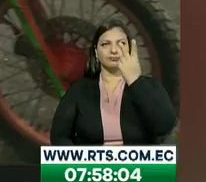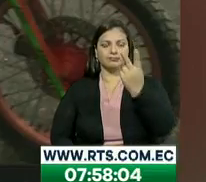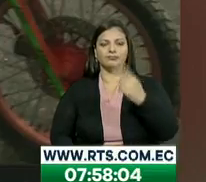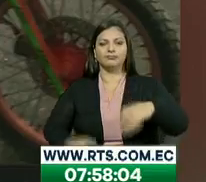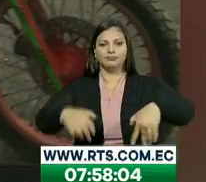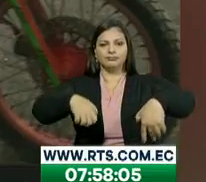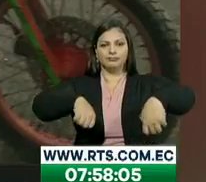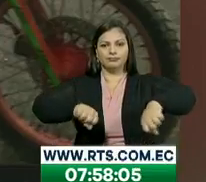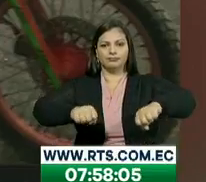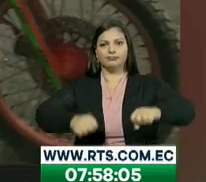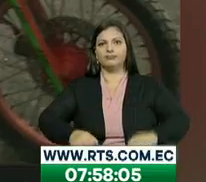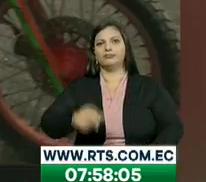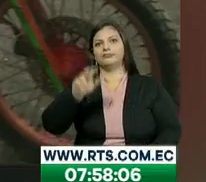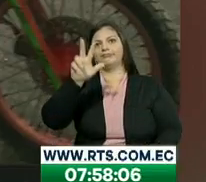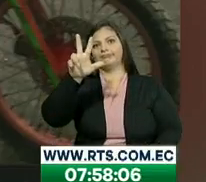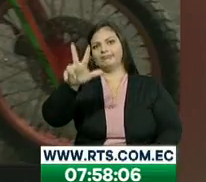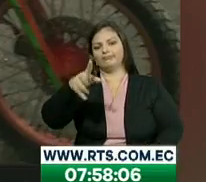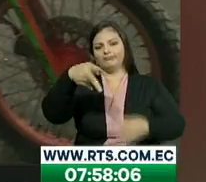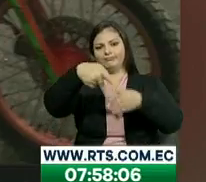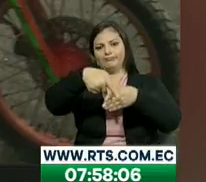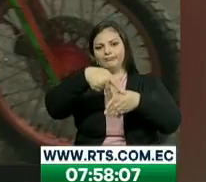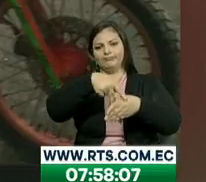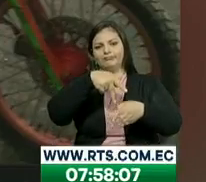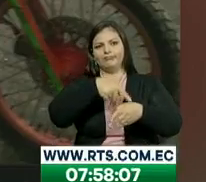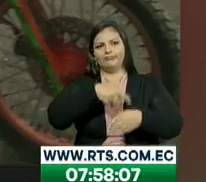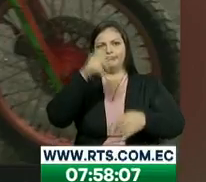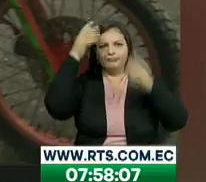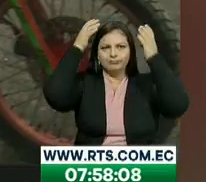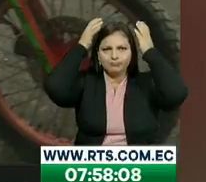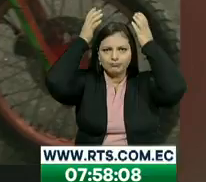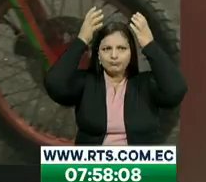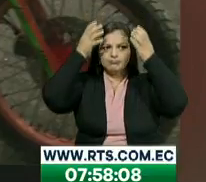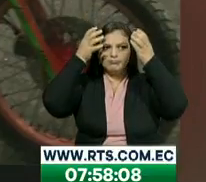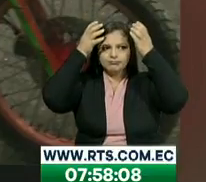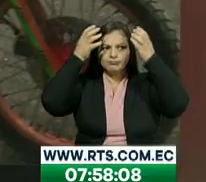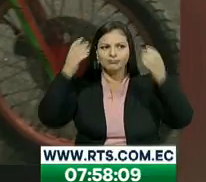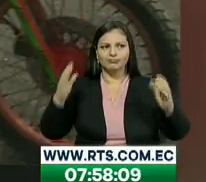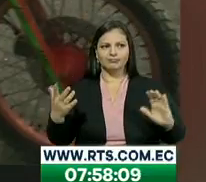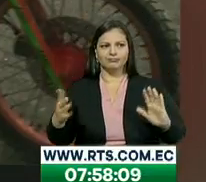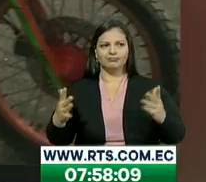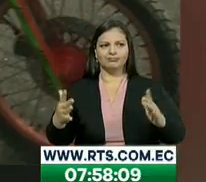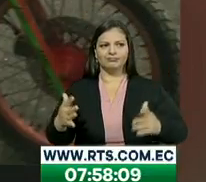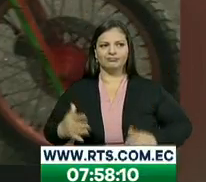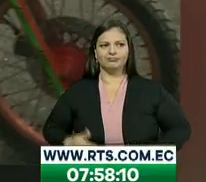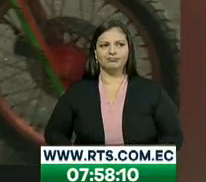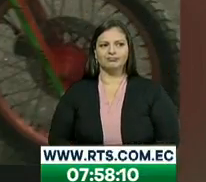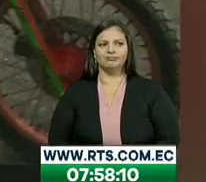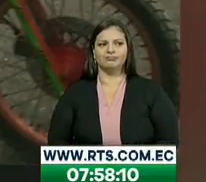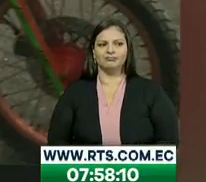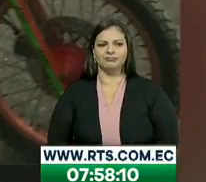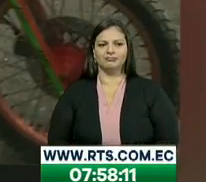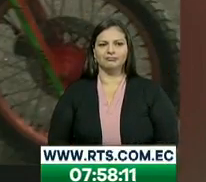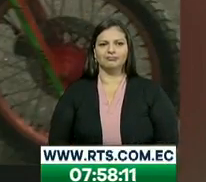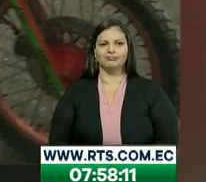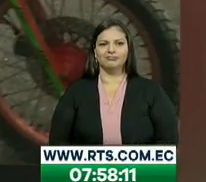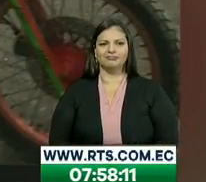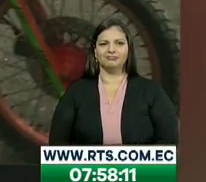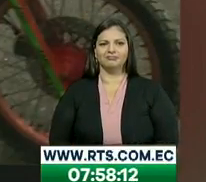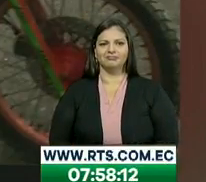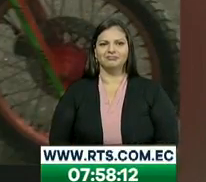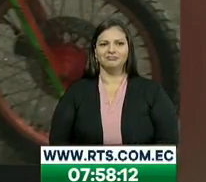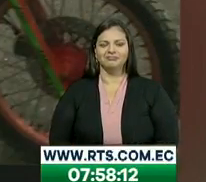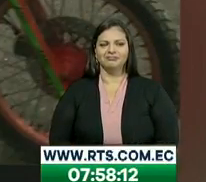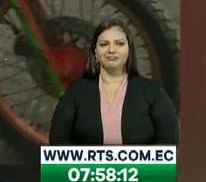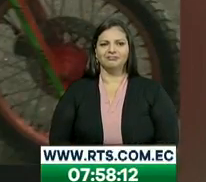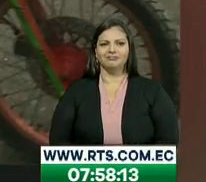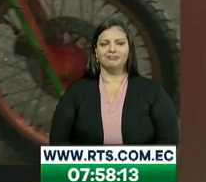tres en motocicleta, ninguno tiene casco, doble falta. Y parece ser, o pareciera ser, o en algún